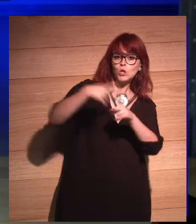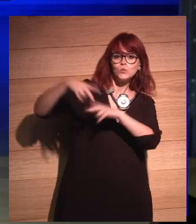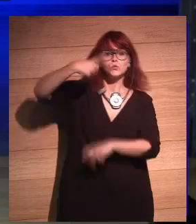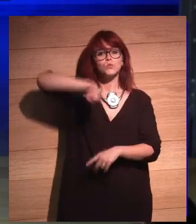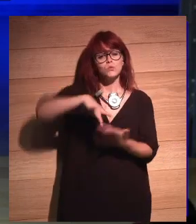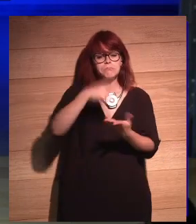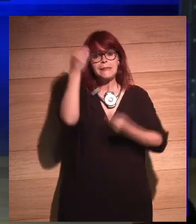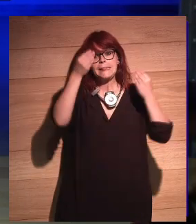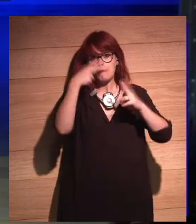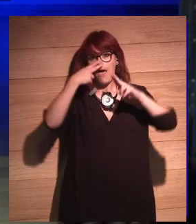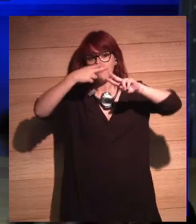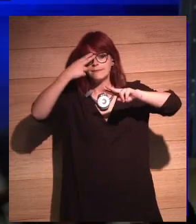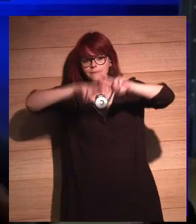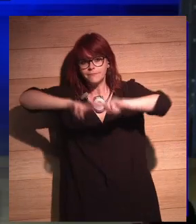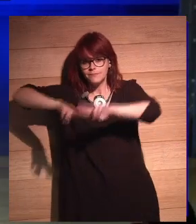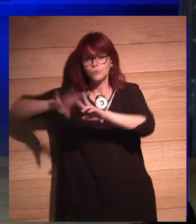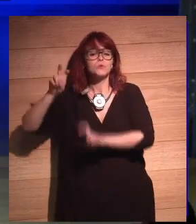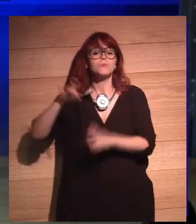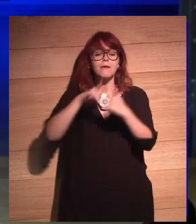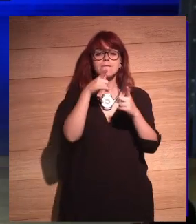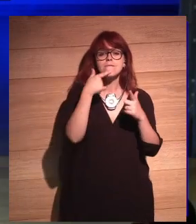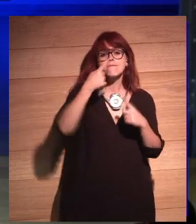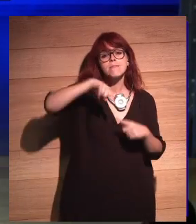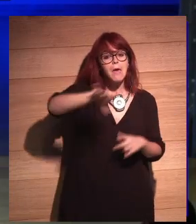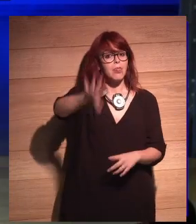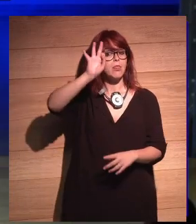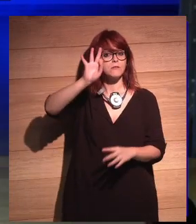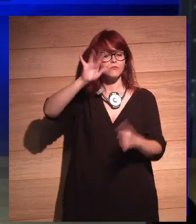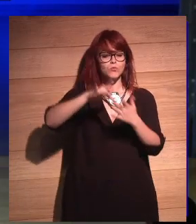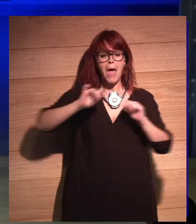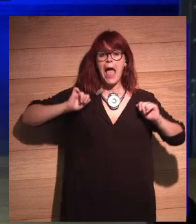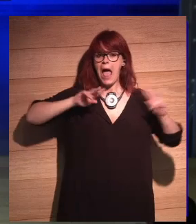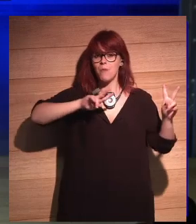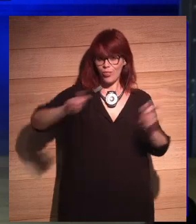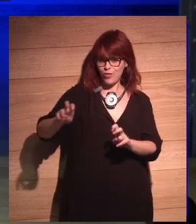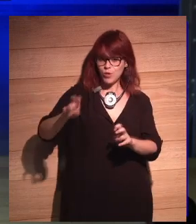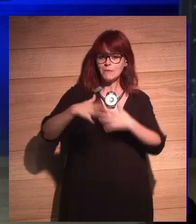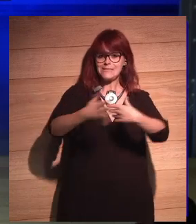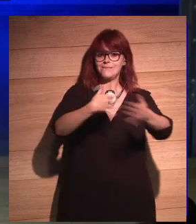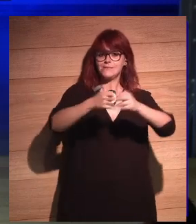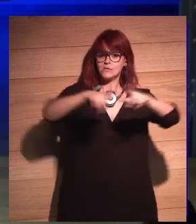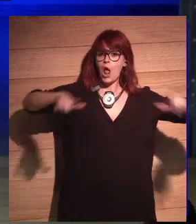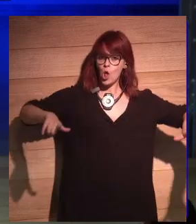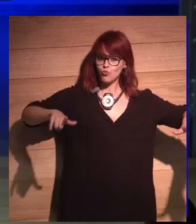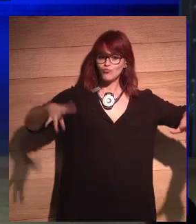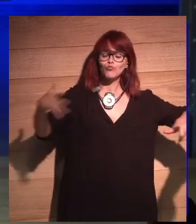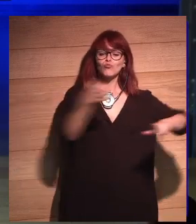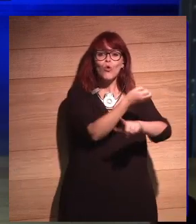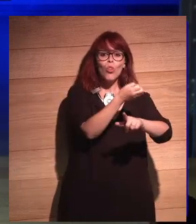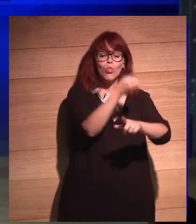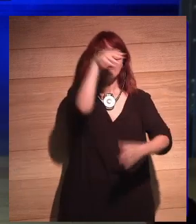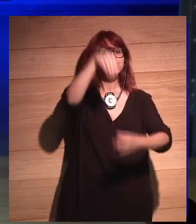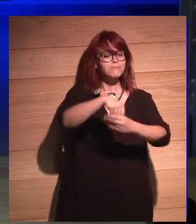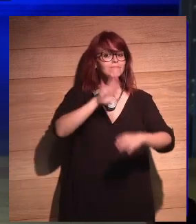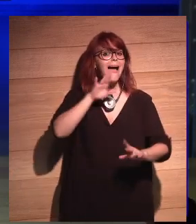hacemos, bueno, es investigar, como hemos dicho, y una de las decisiones que tomamos al principio, por ejemplo, con el salón, es que todo lo que sucede en el